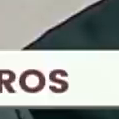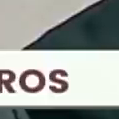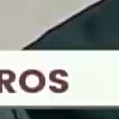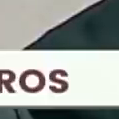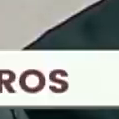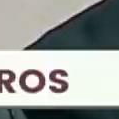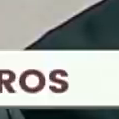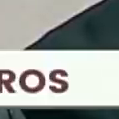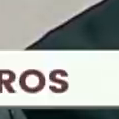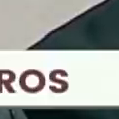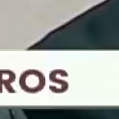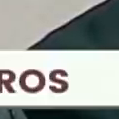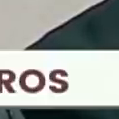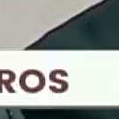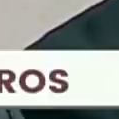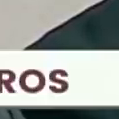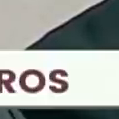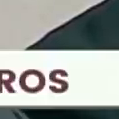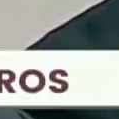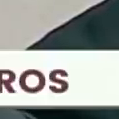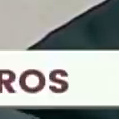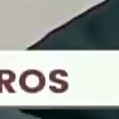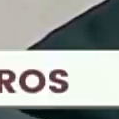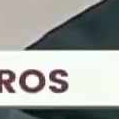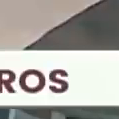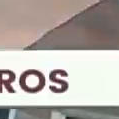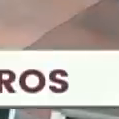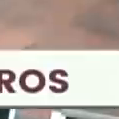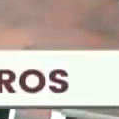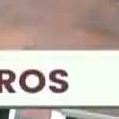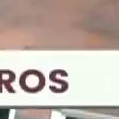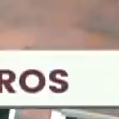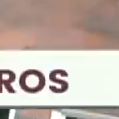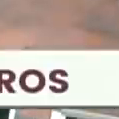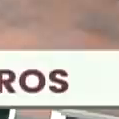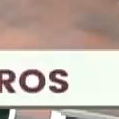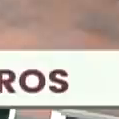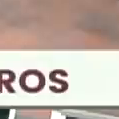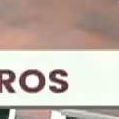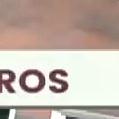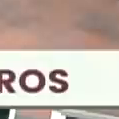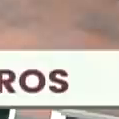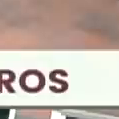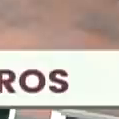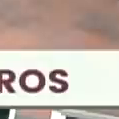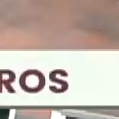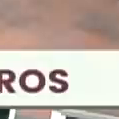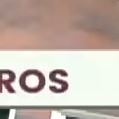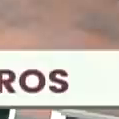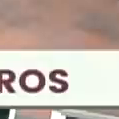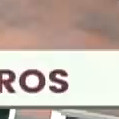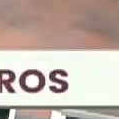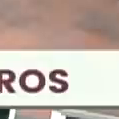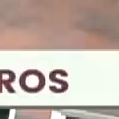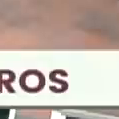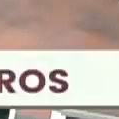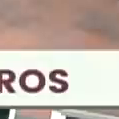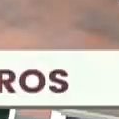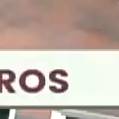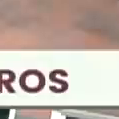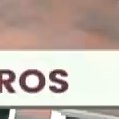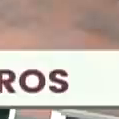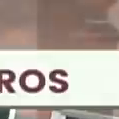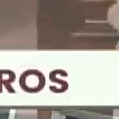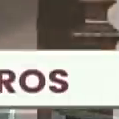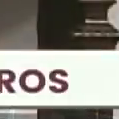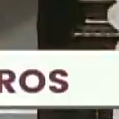y transversal al ordenamiento jurídico venezolano. Correcto. Fíjense ustedes, estamos articulados con la agenda que ha